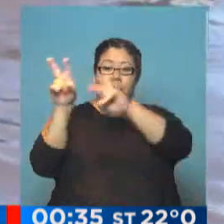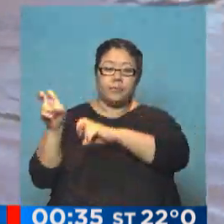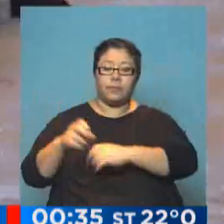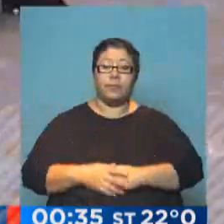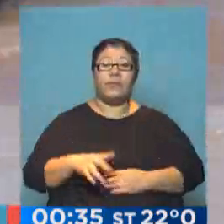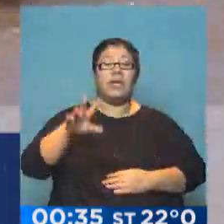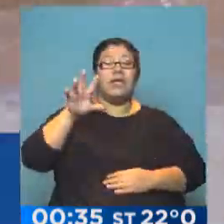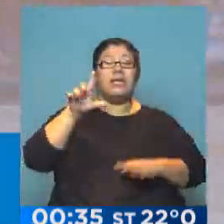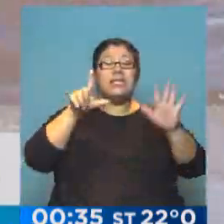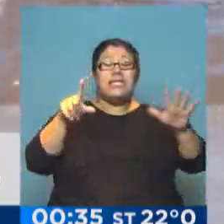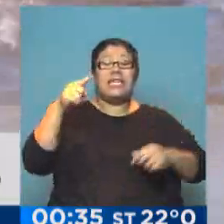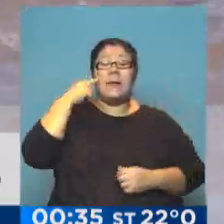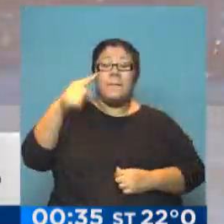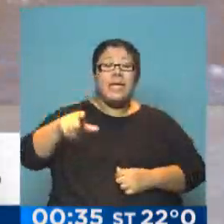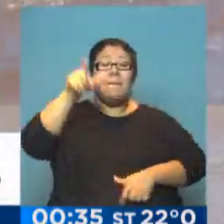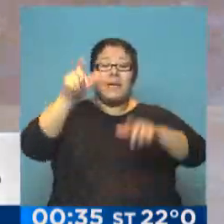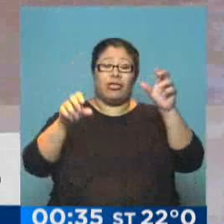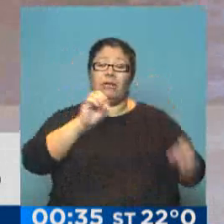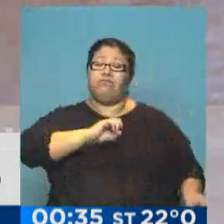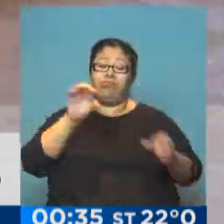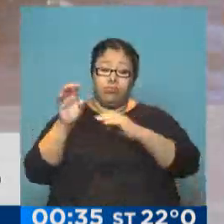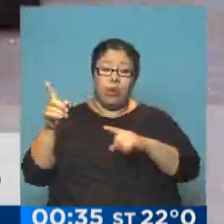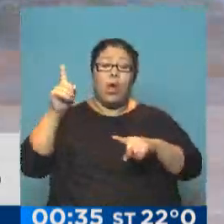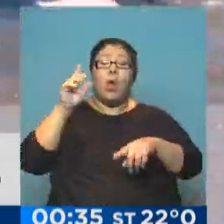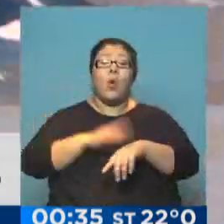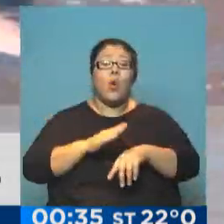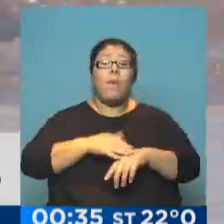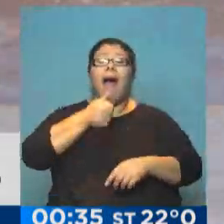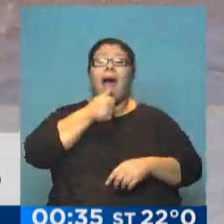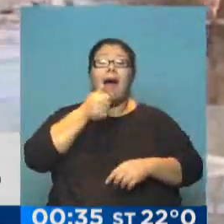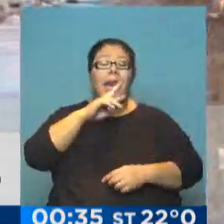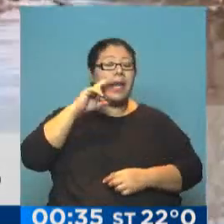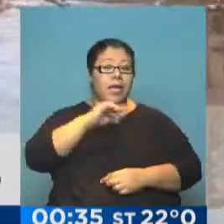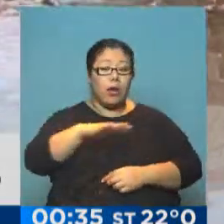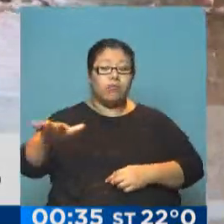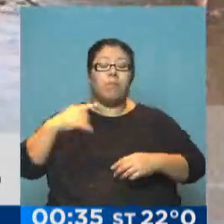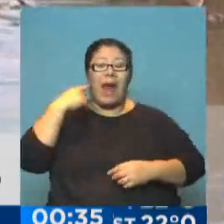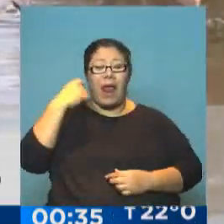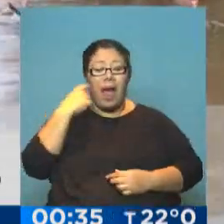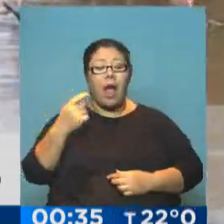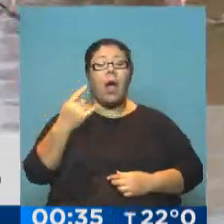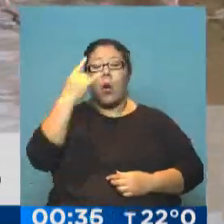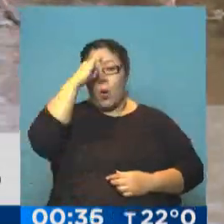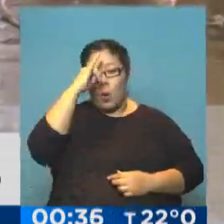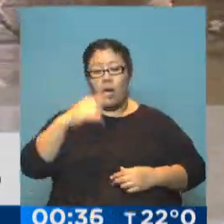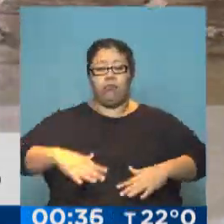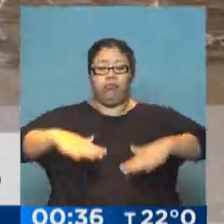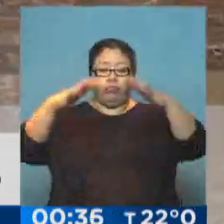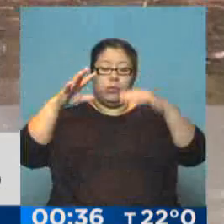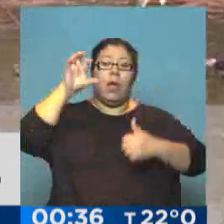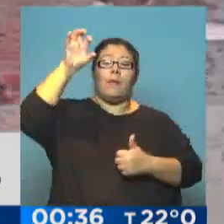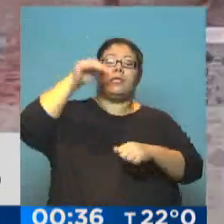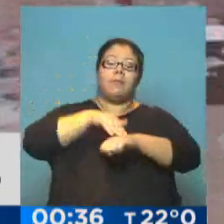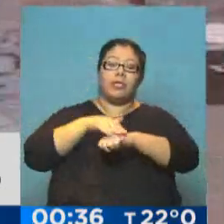Son 7.000 los evacuados por crecidas de los ríos Uruguay, Paraná y Paraguay. Las provincias más afectadas son Entre Ríos, Formosa, Misiones, Chaco y Santa